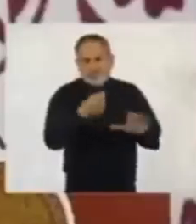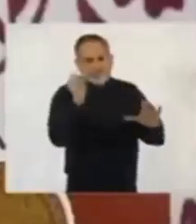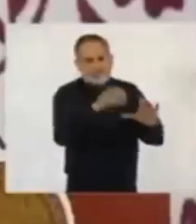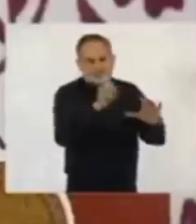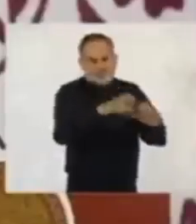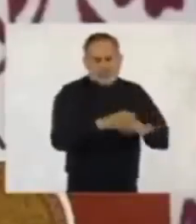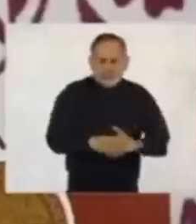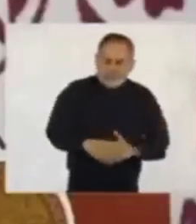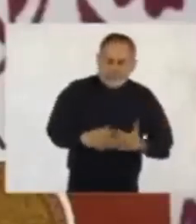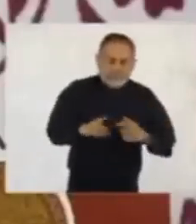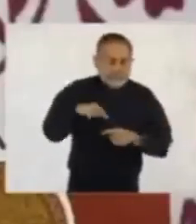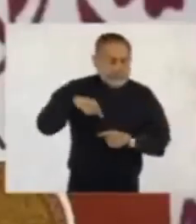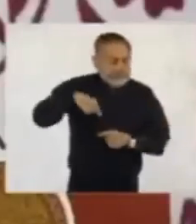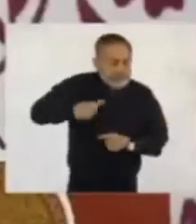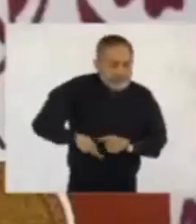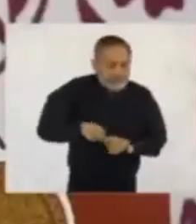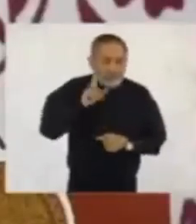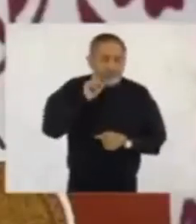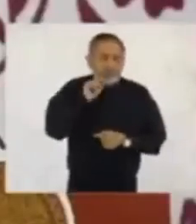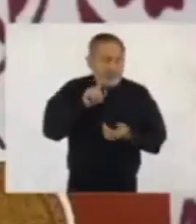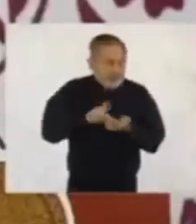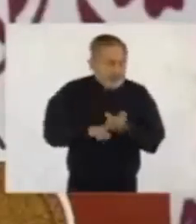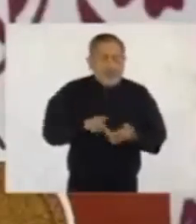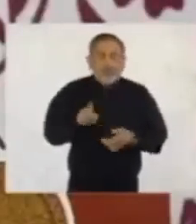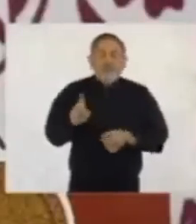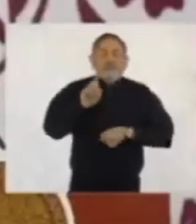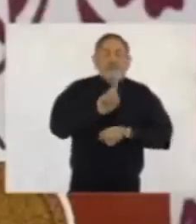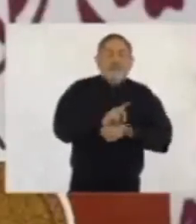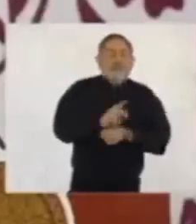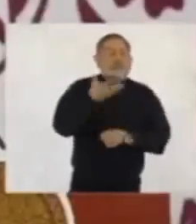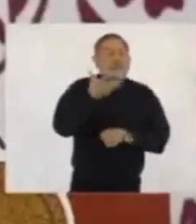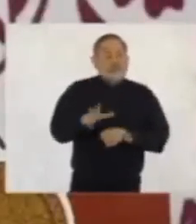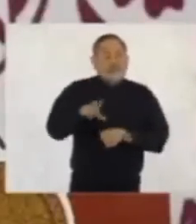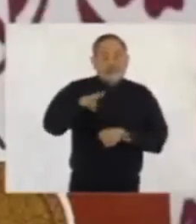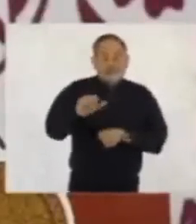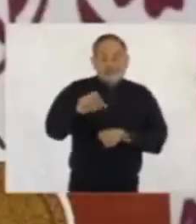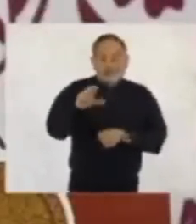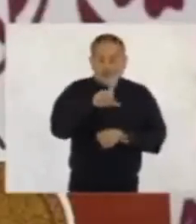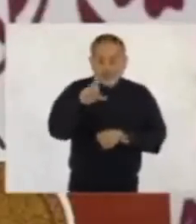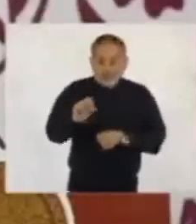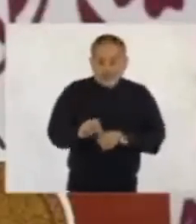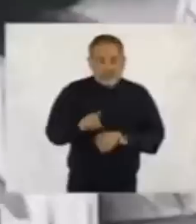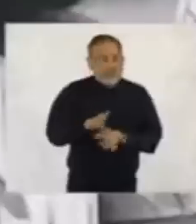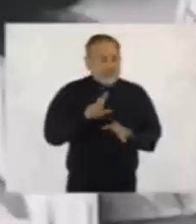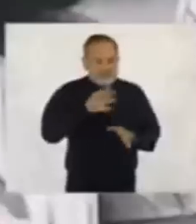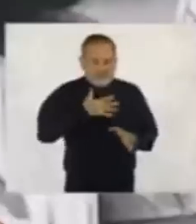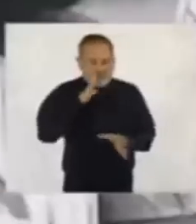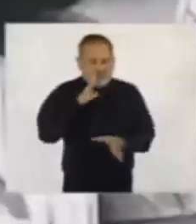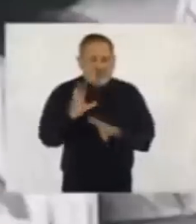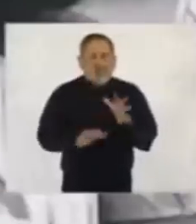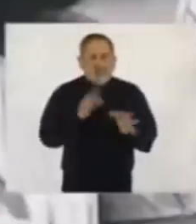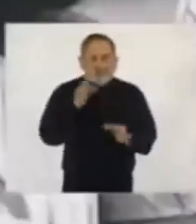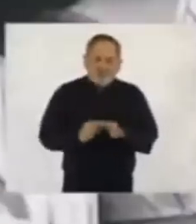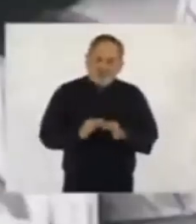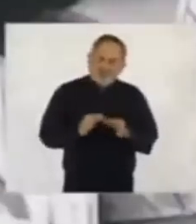llamada Inés Gómez Montt. Y bueno, el titular de la Unidad de Inteligencia